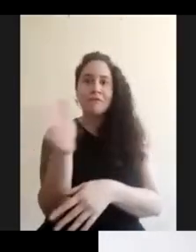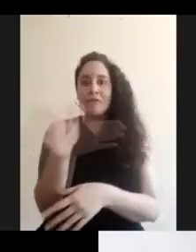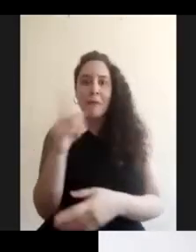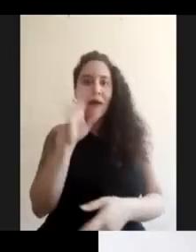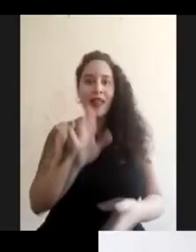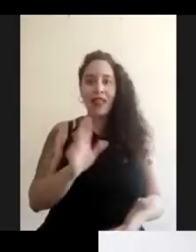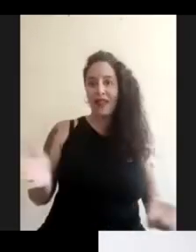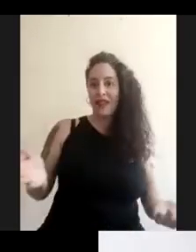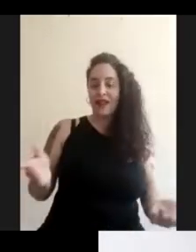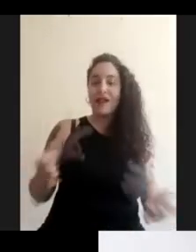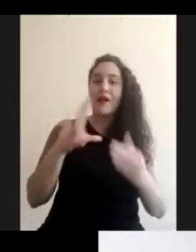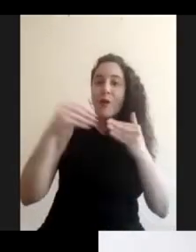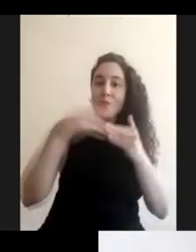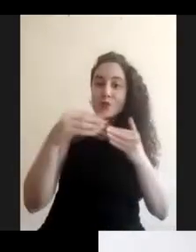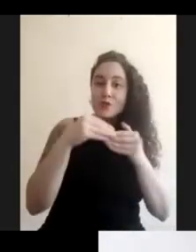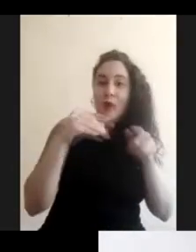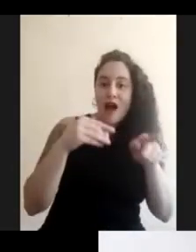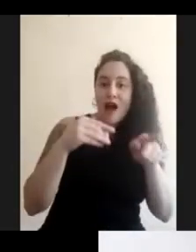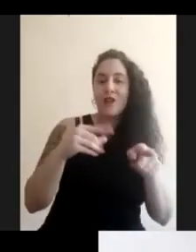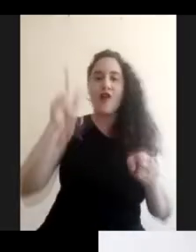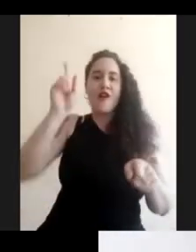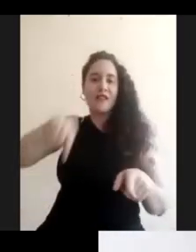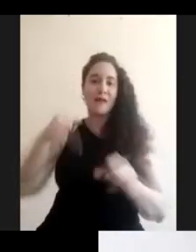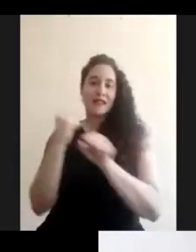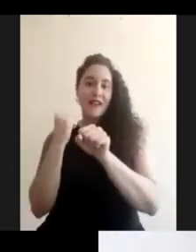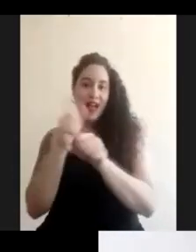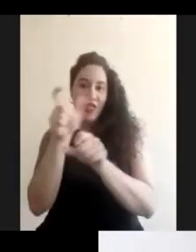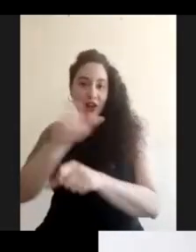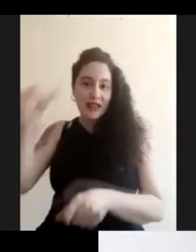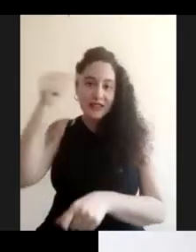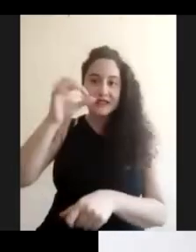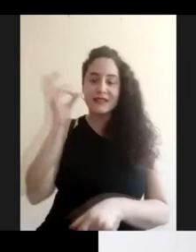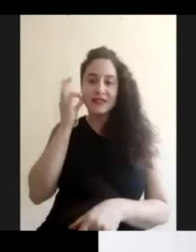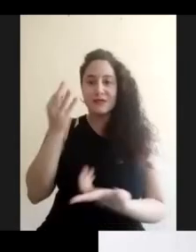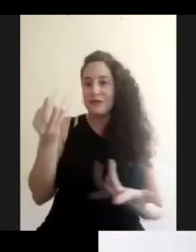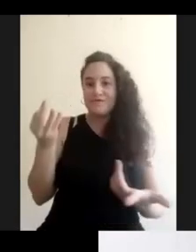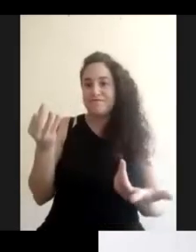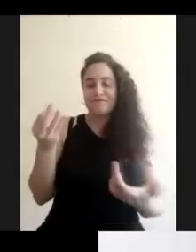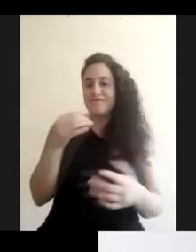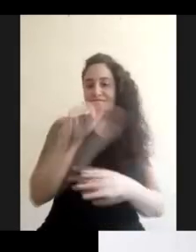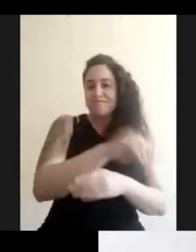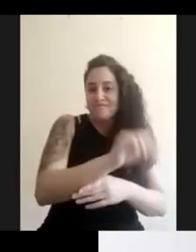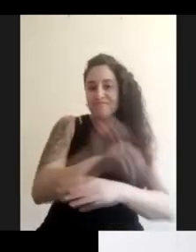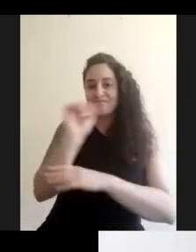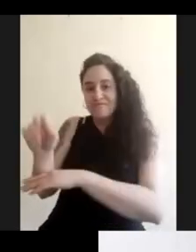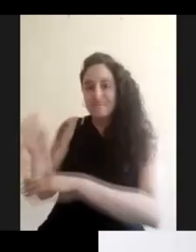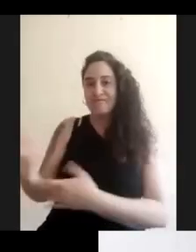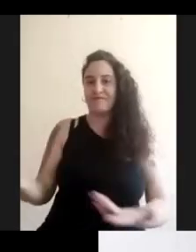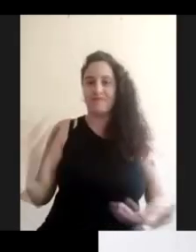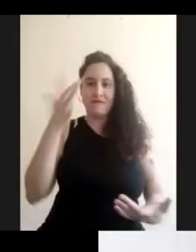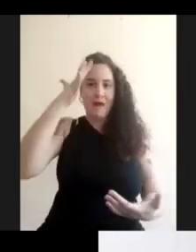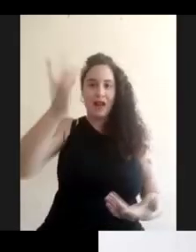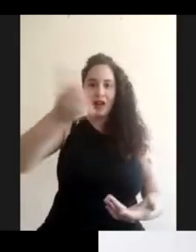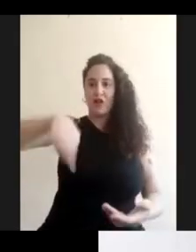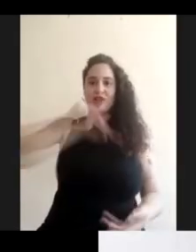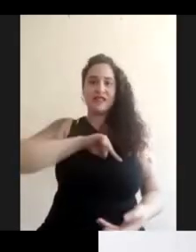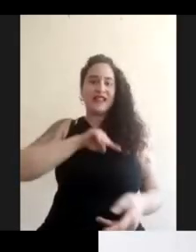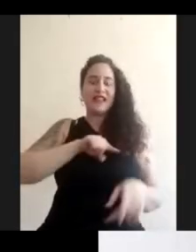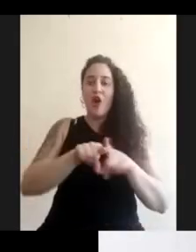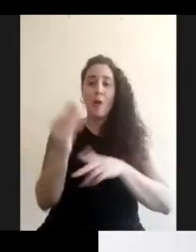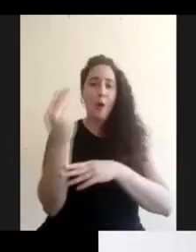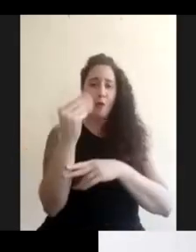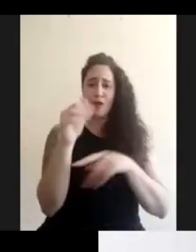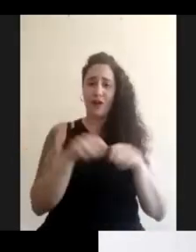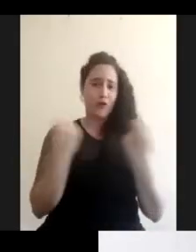los usuarios como con los trabajadores y las trabajadoras, ¿no? Porque me imagino que os sentiréis como muñecos rotos, ¿no? Muñecas